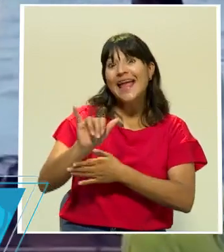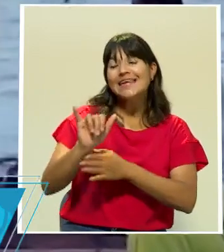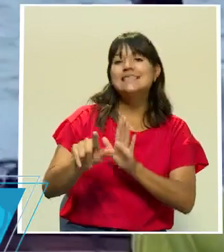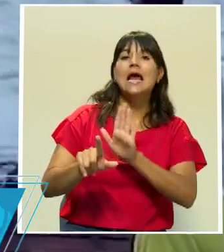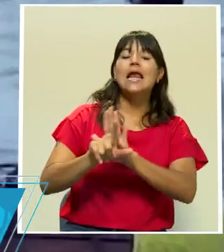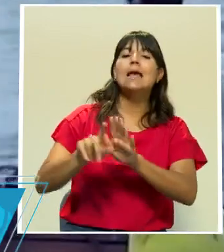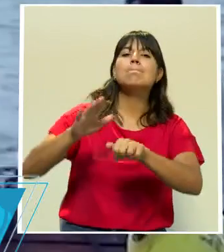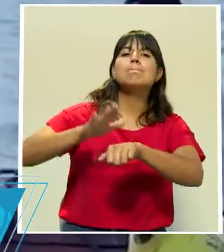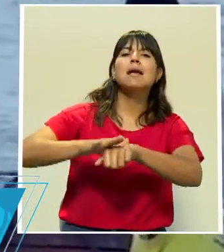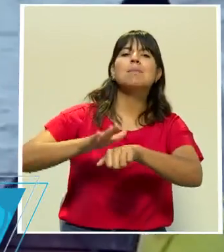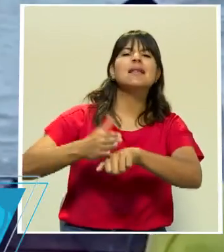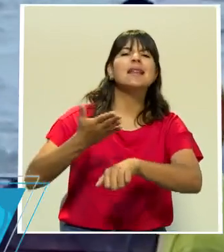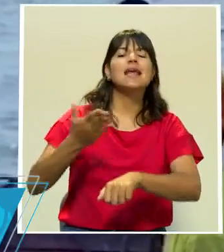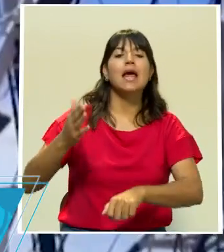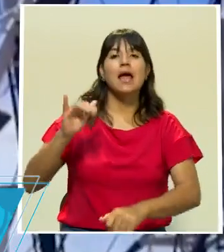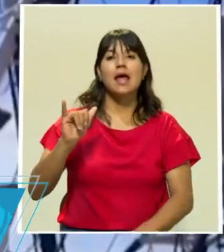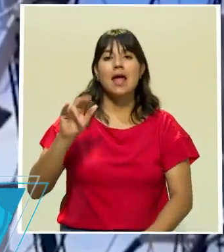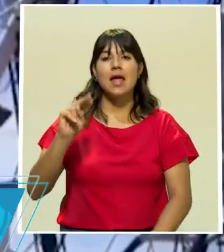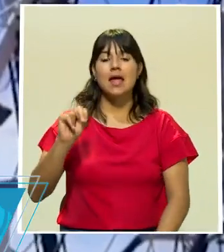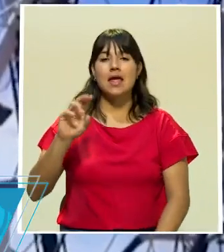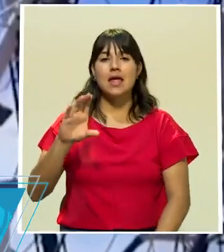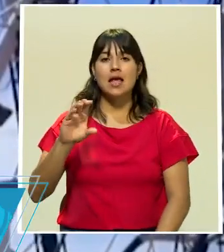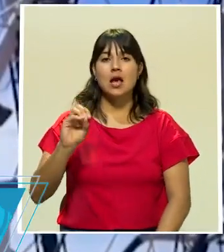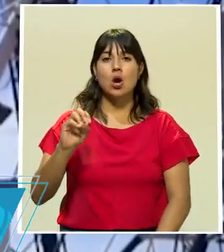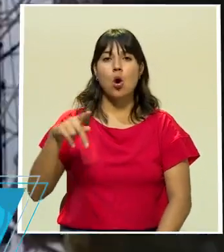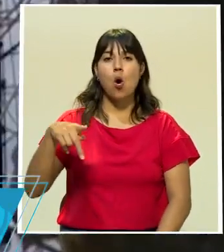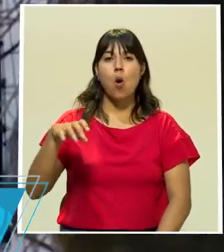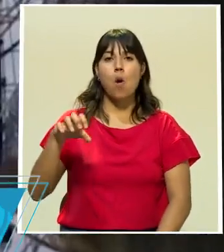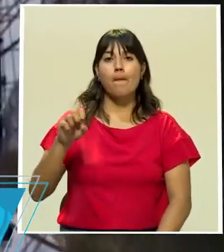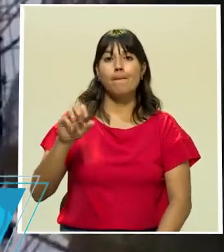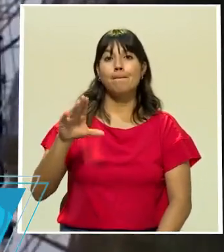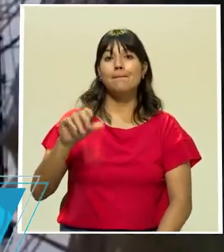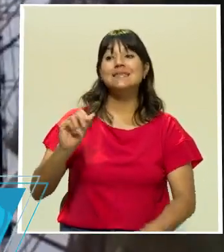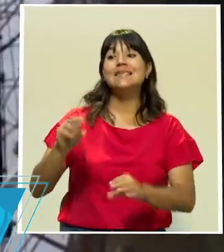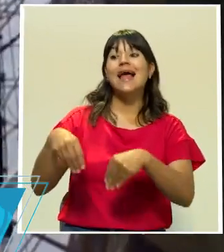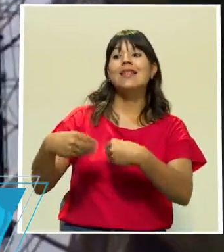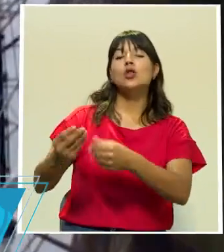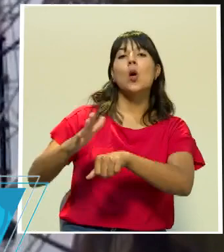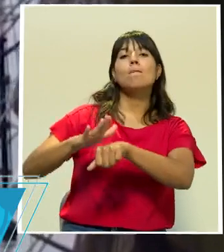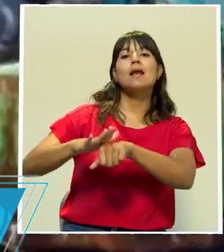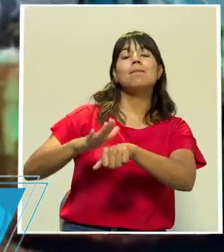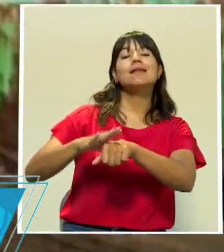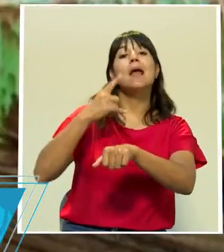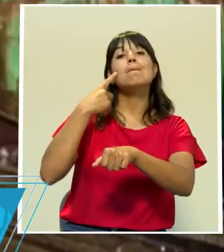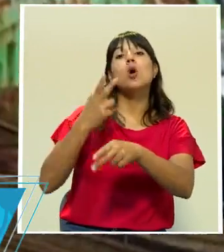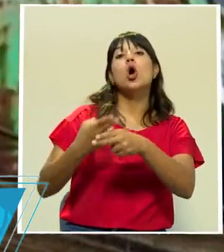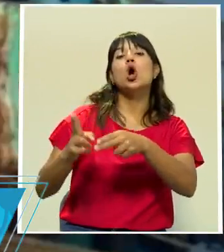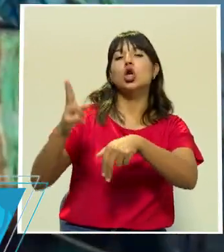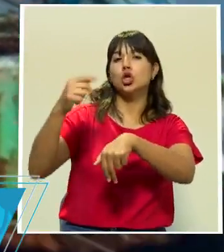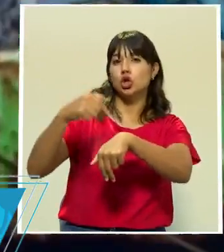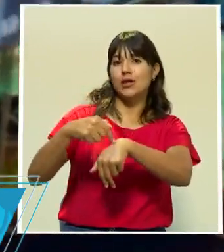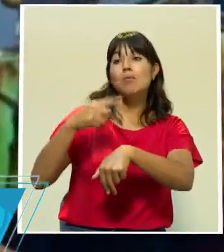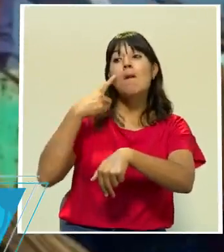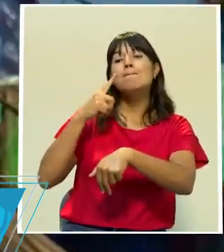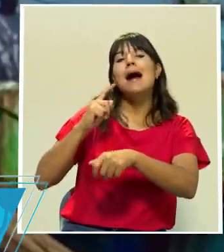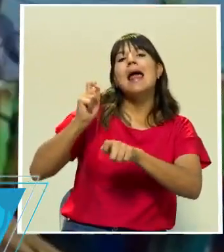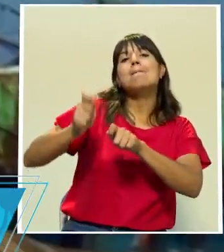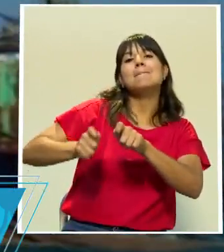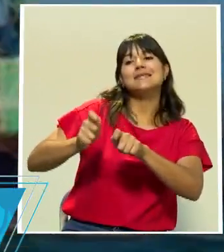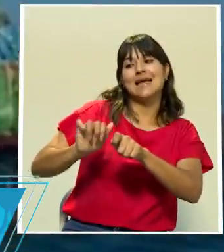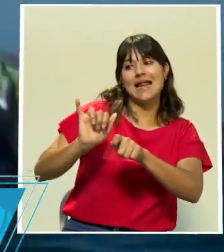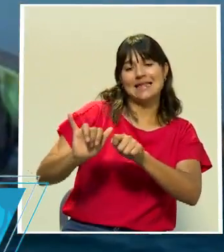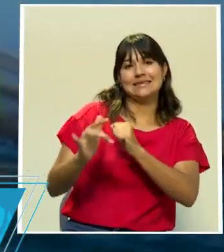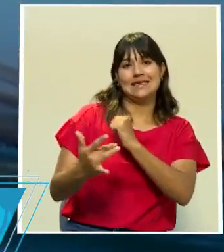que Incopesca otorgue licencias temporales para esta práctica de pesca, mientras que en un plazo de un